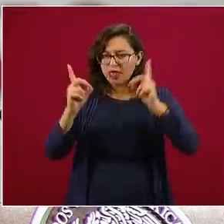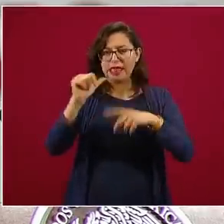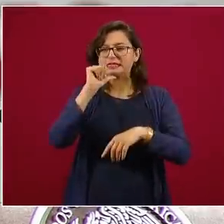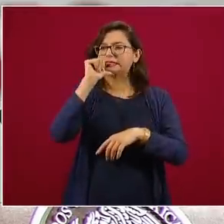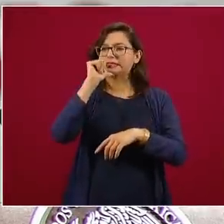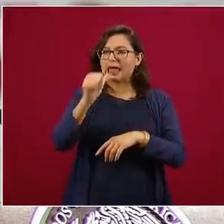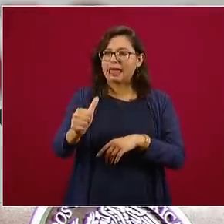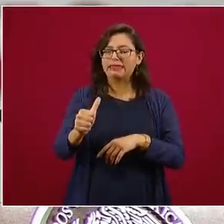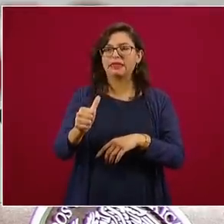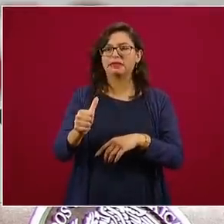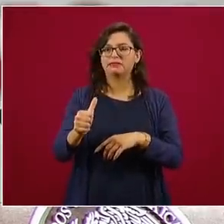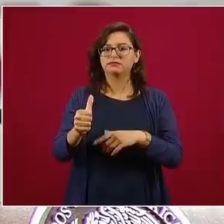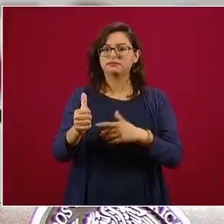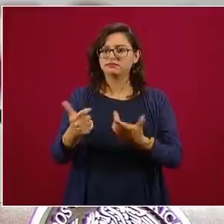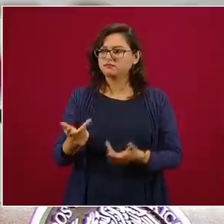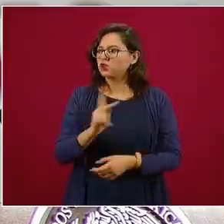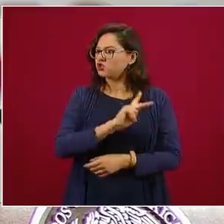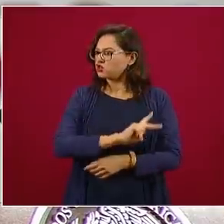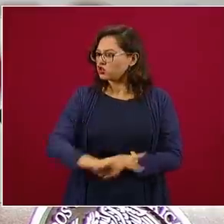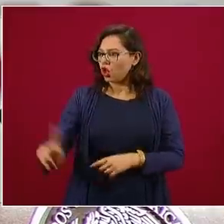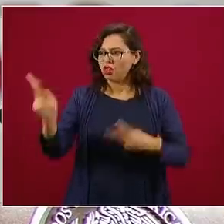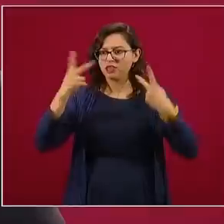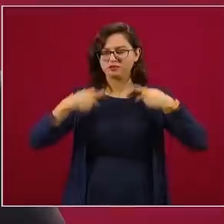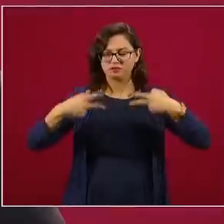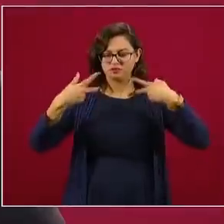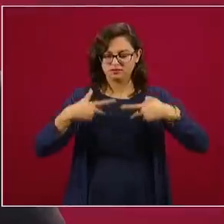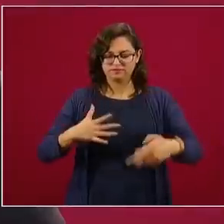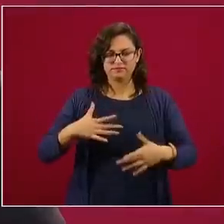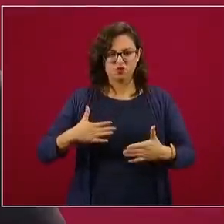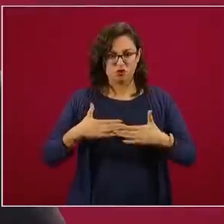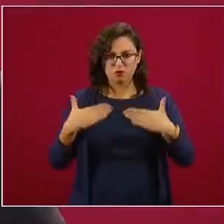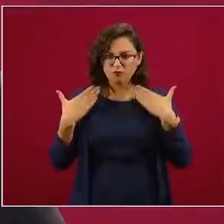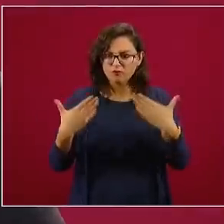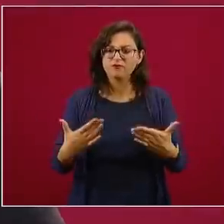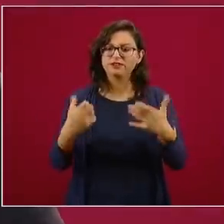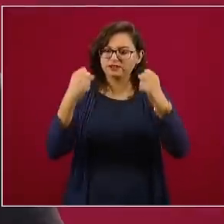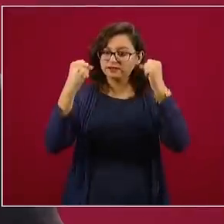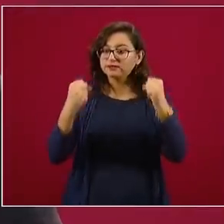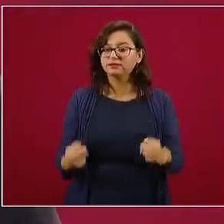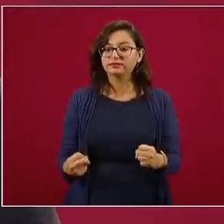darle garantías a todo nuestro pueblo, ¿sí?